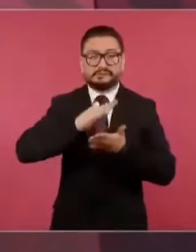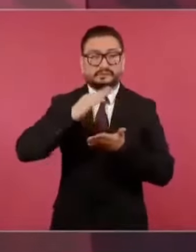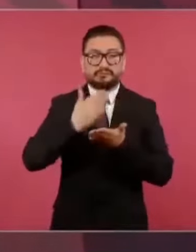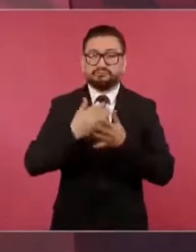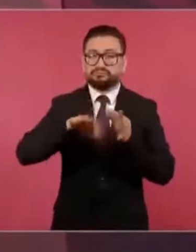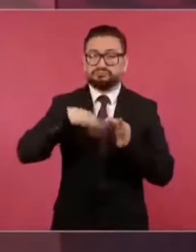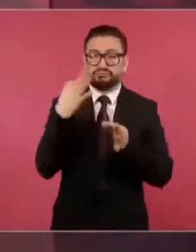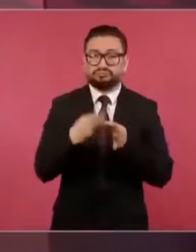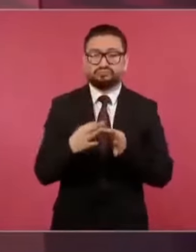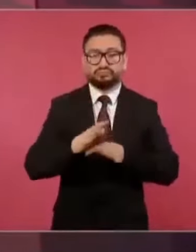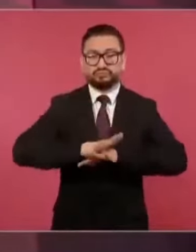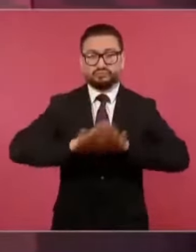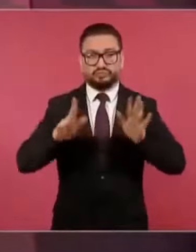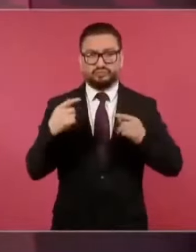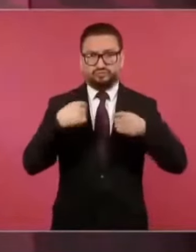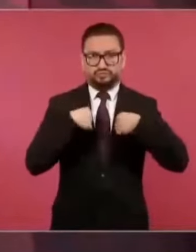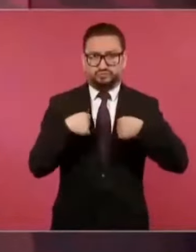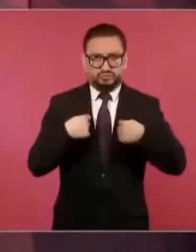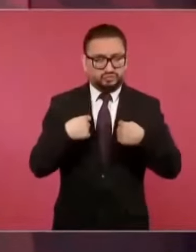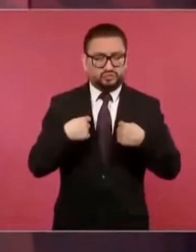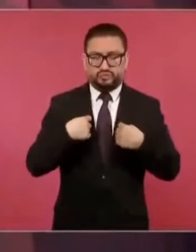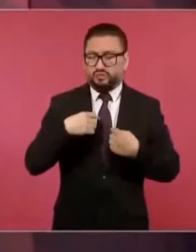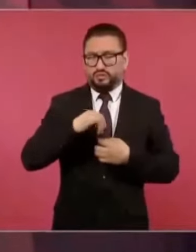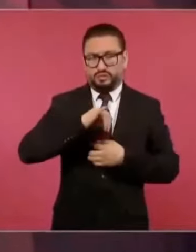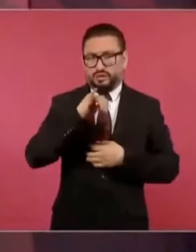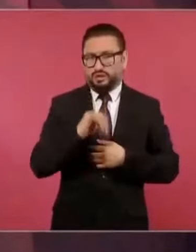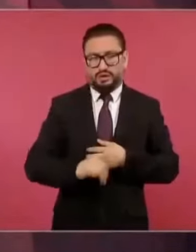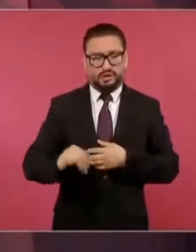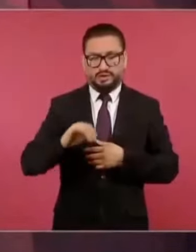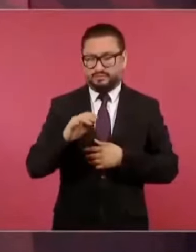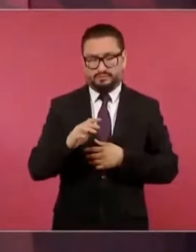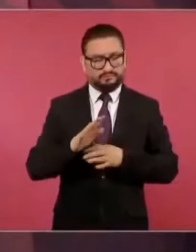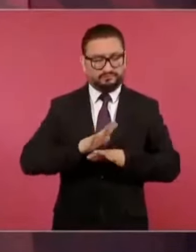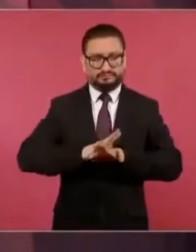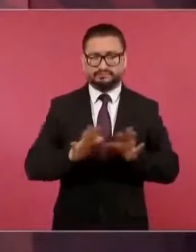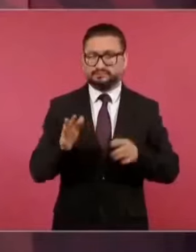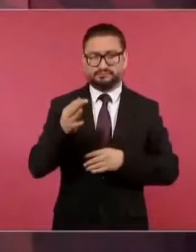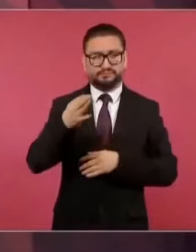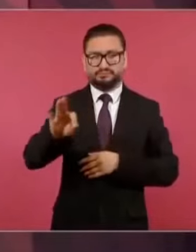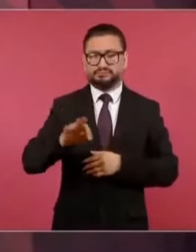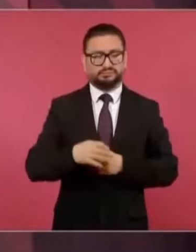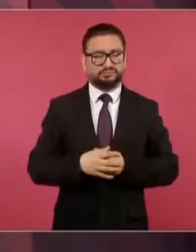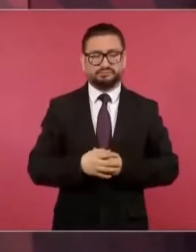de ninguna forma, de ninguna manera,